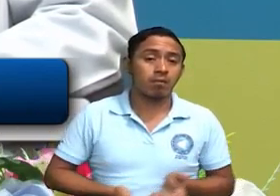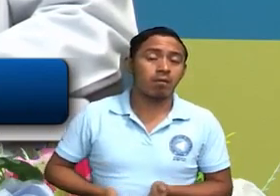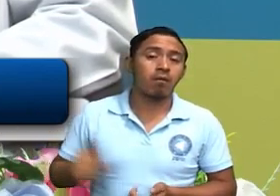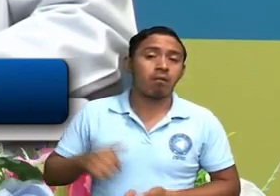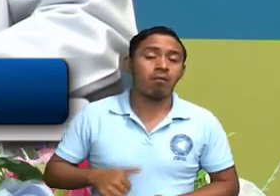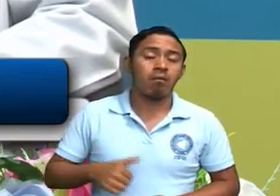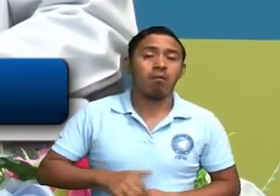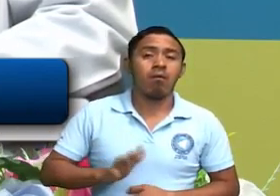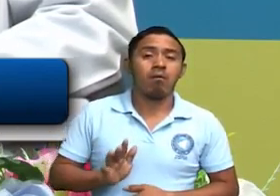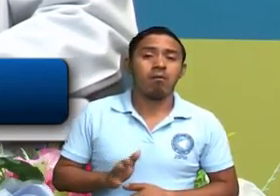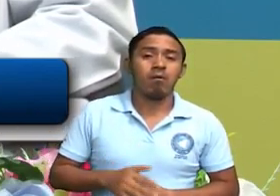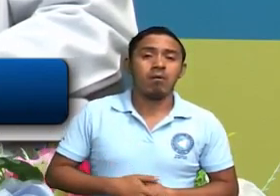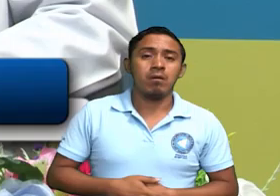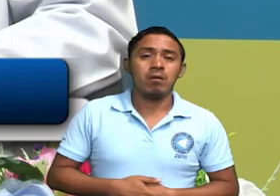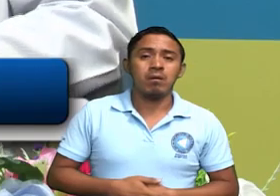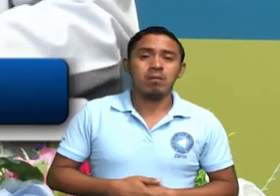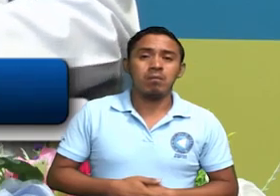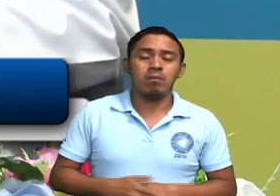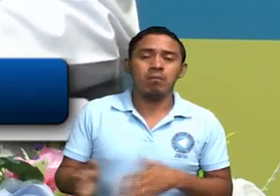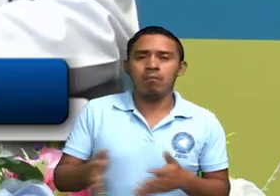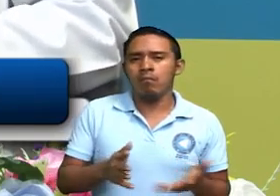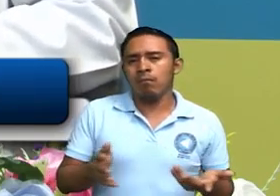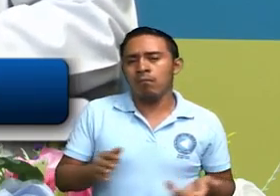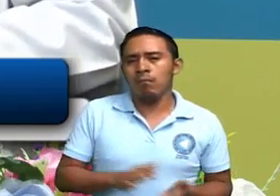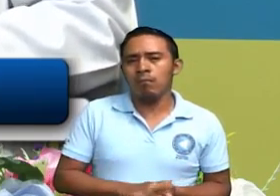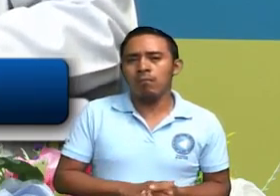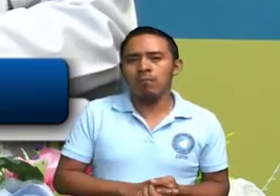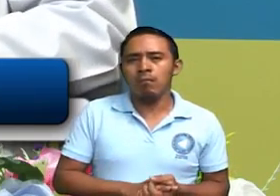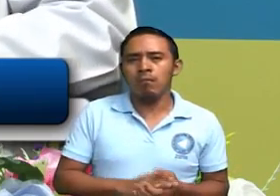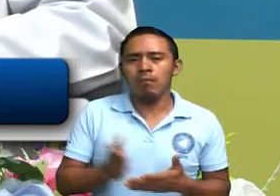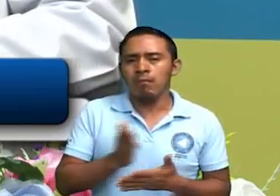Y por mencionarles